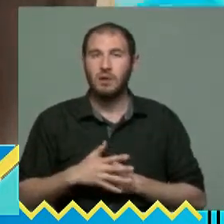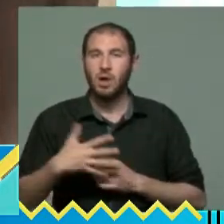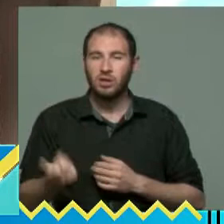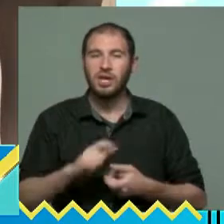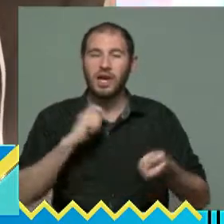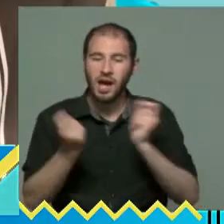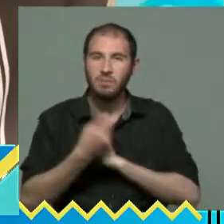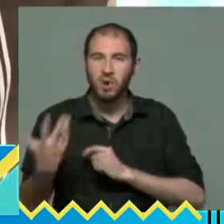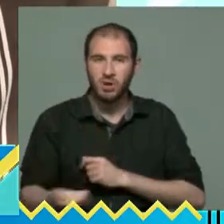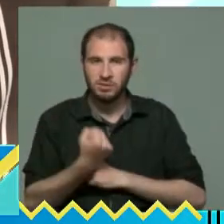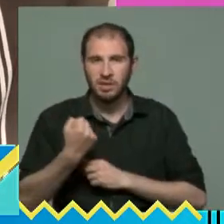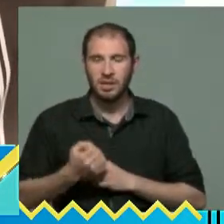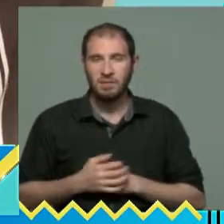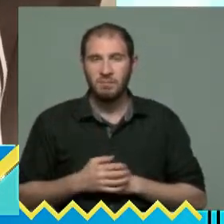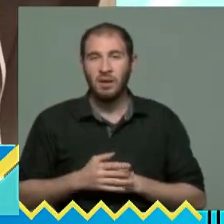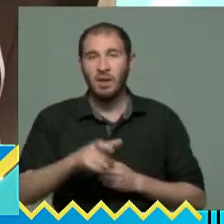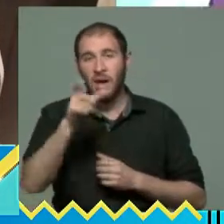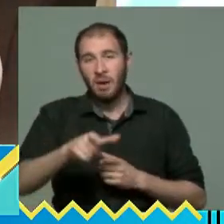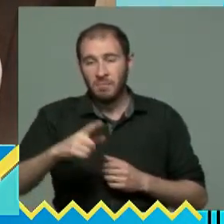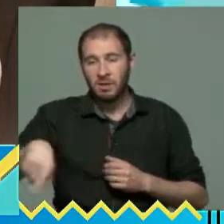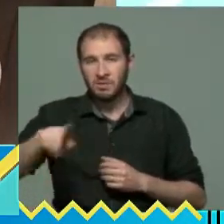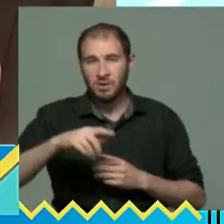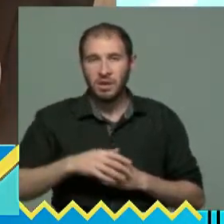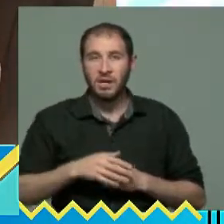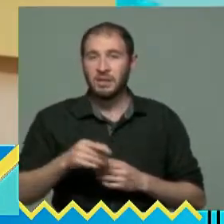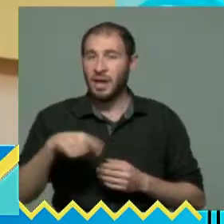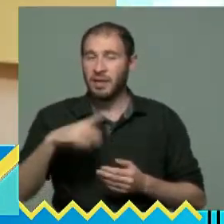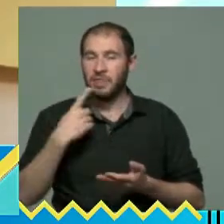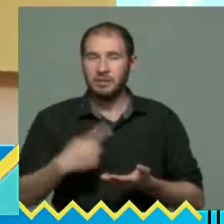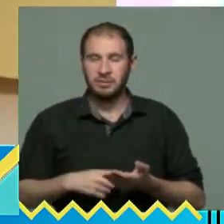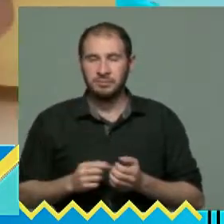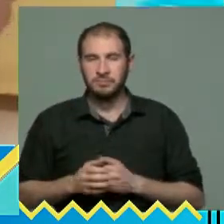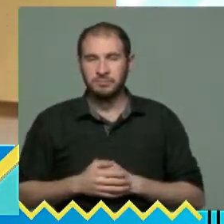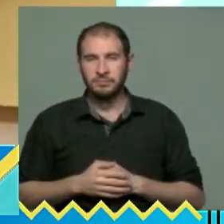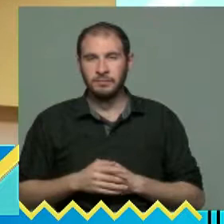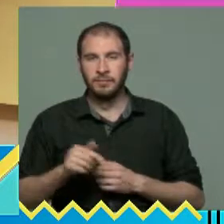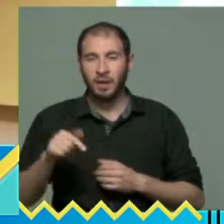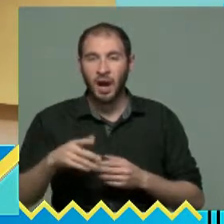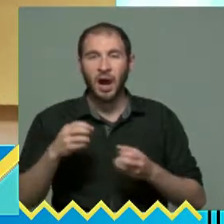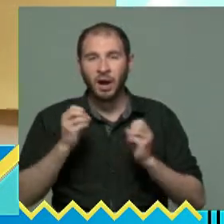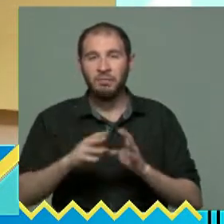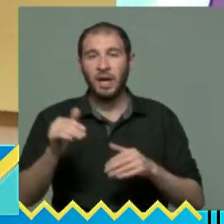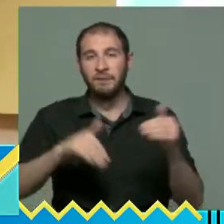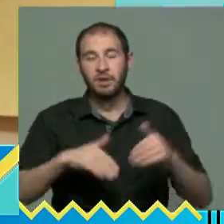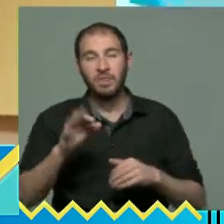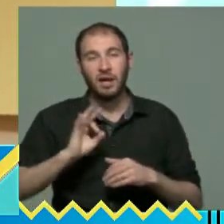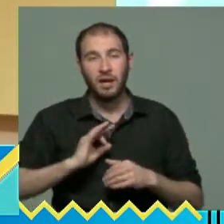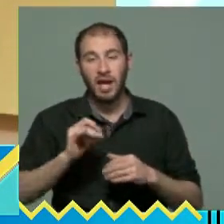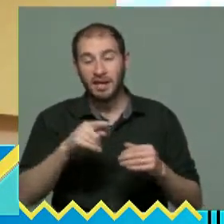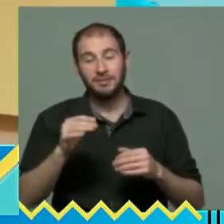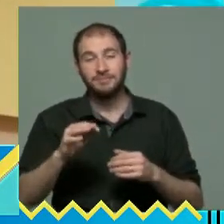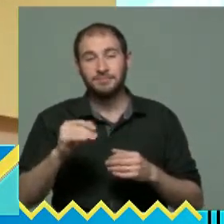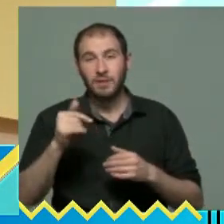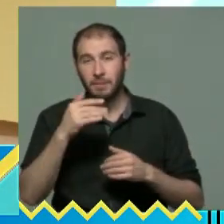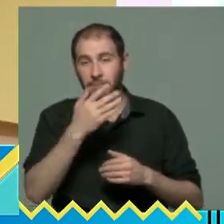esos cambios que la gente realmente decidió instrumentar a partir de su voto cuando eligió a